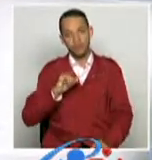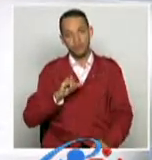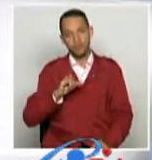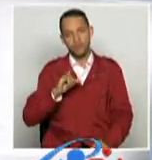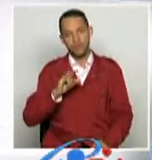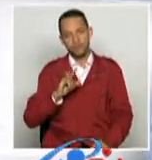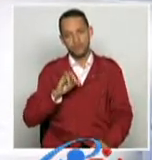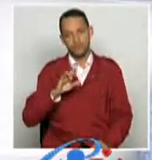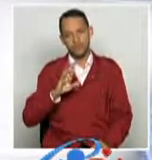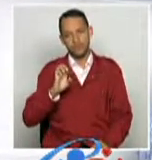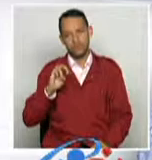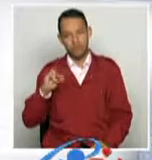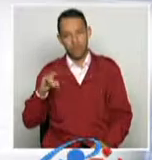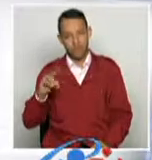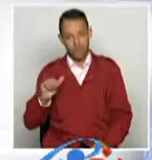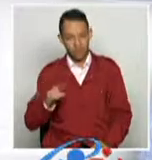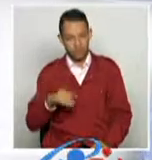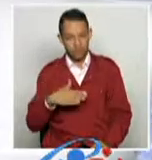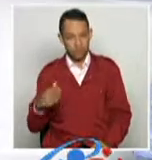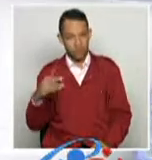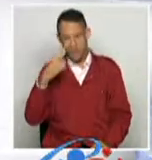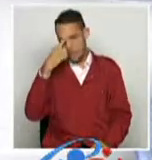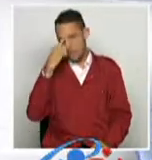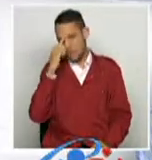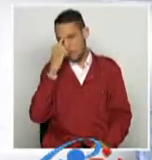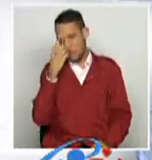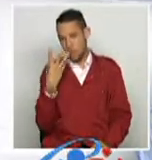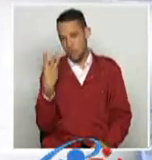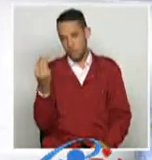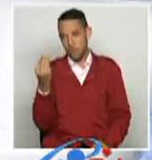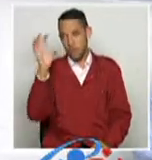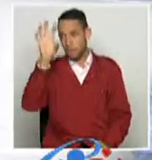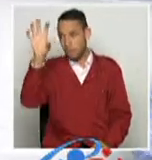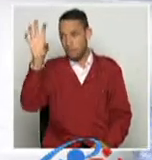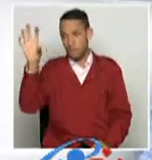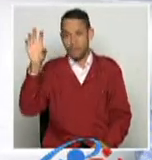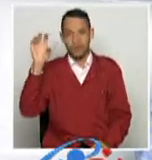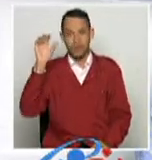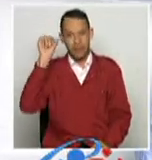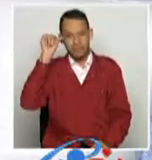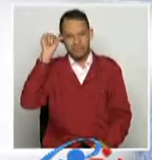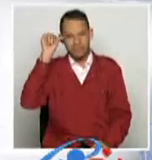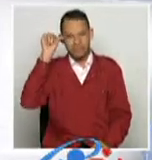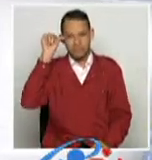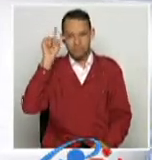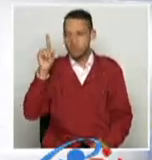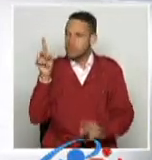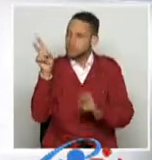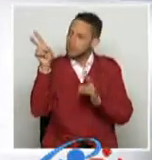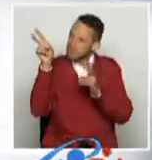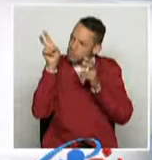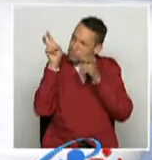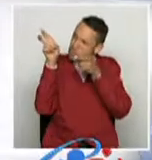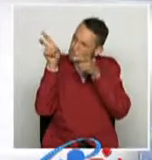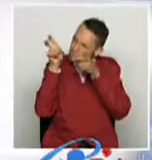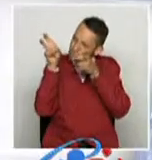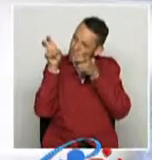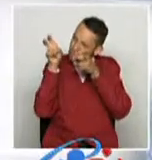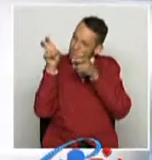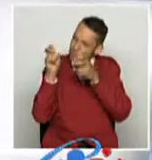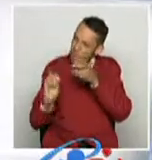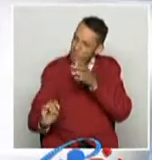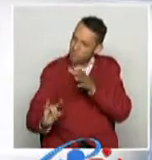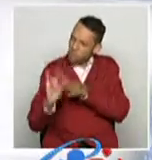hindú, directamente en la India, directamente en los sitios donde pueden cultivarse